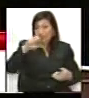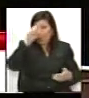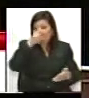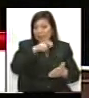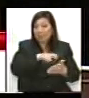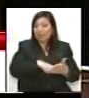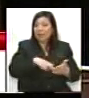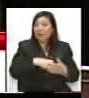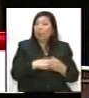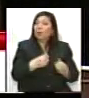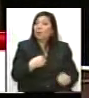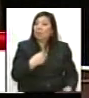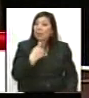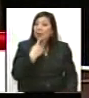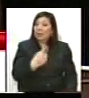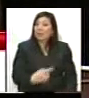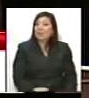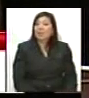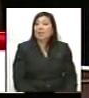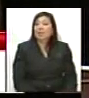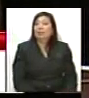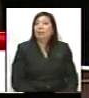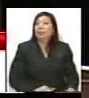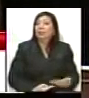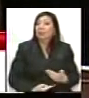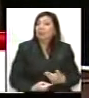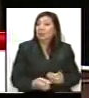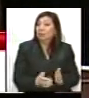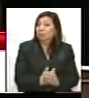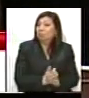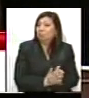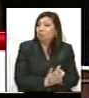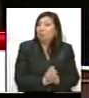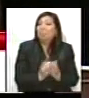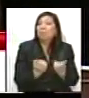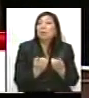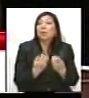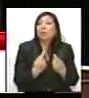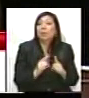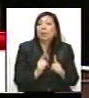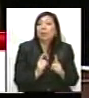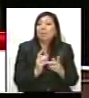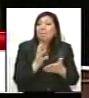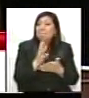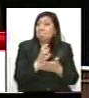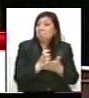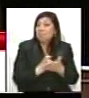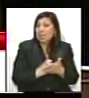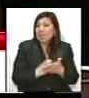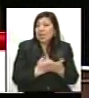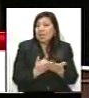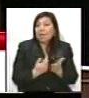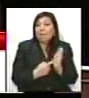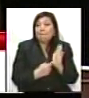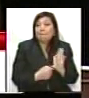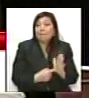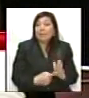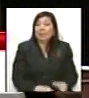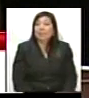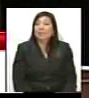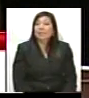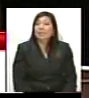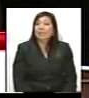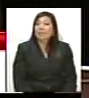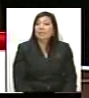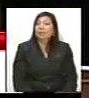eso como digo trae beneficios porque nos permitiría reducir la informalidad en la prestación de servicios de